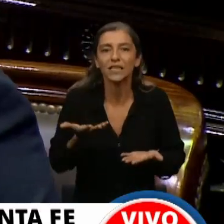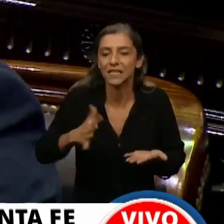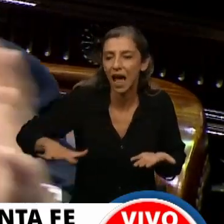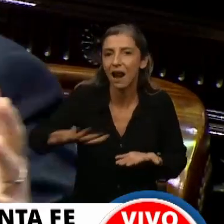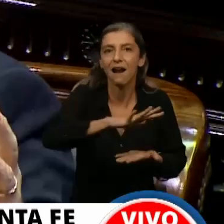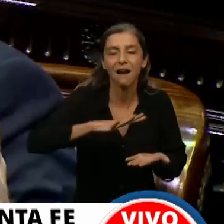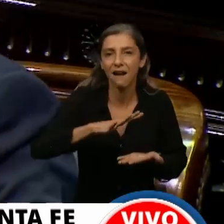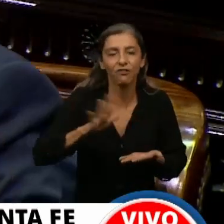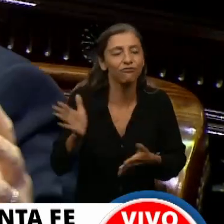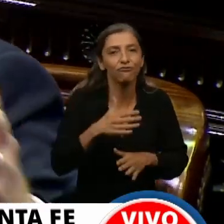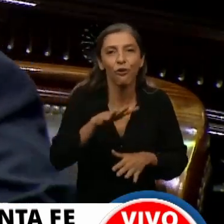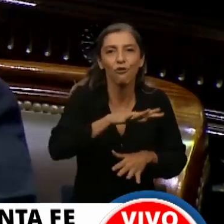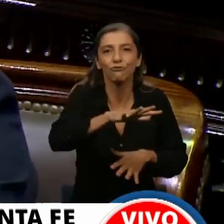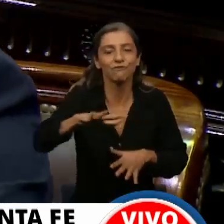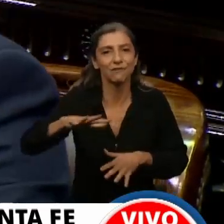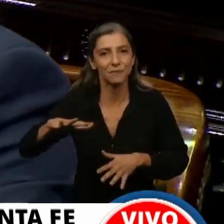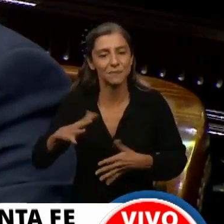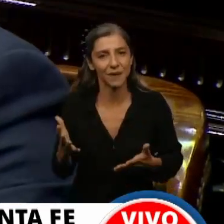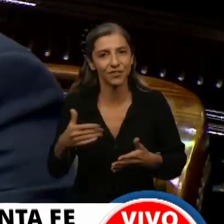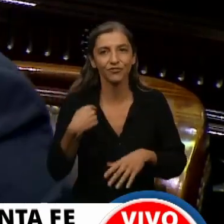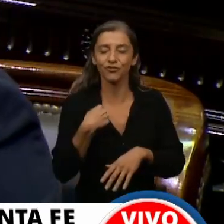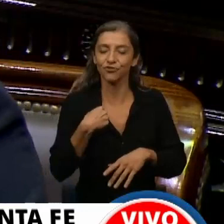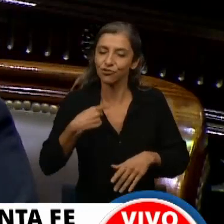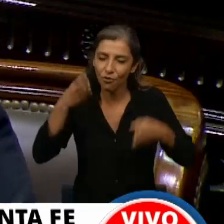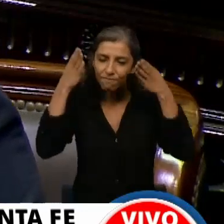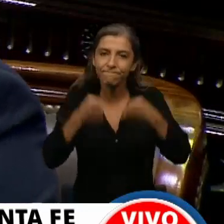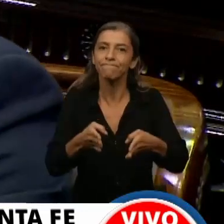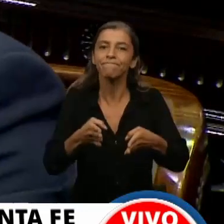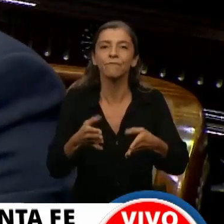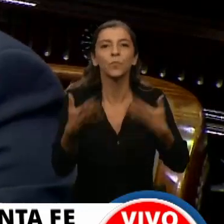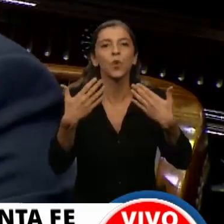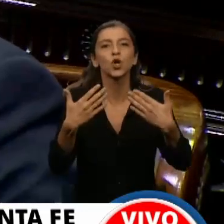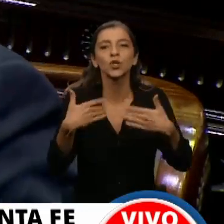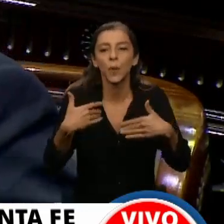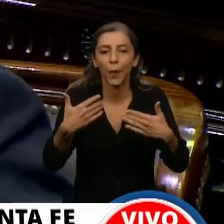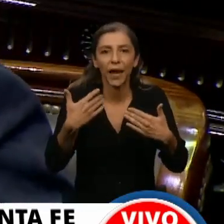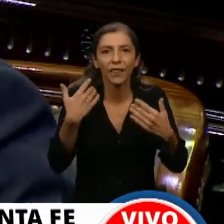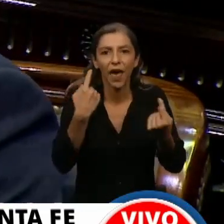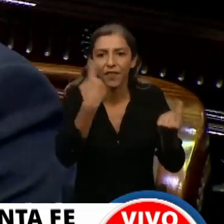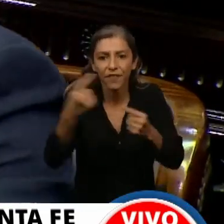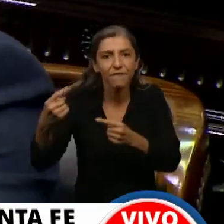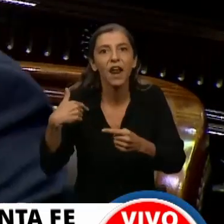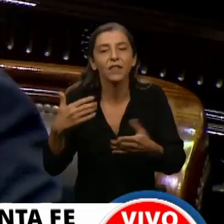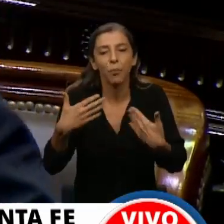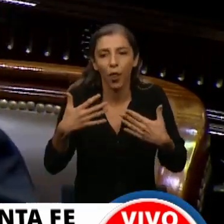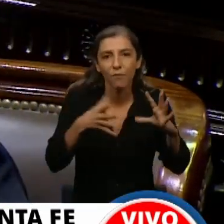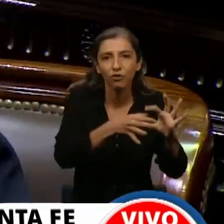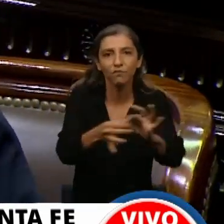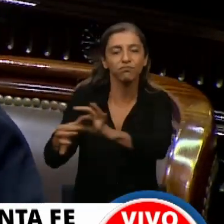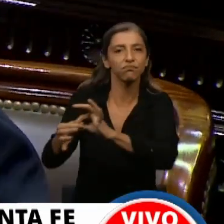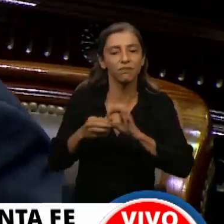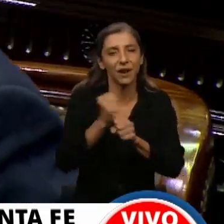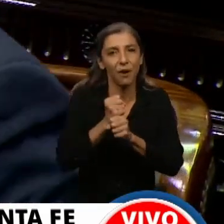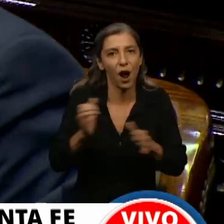equilibrada. Me alejo de los extremos y me centro más bien en las posibilidades. Desde ese lugar estoy hablando. Pero estamos frente a una